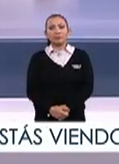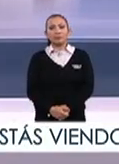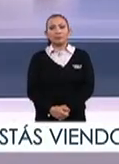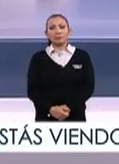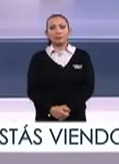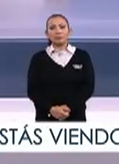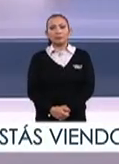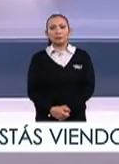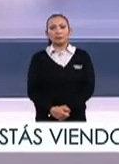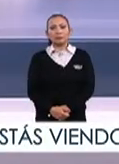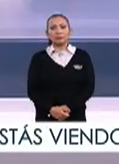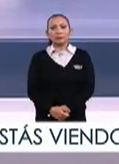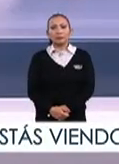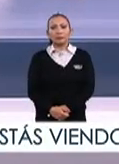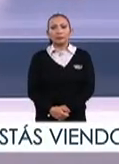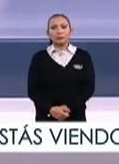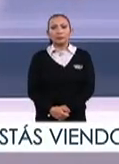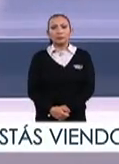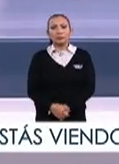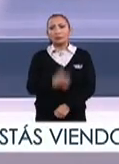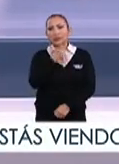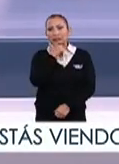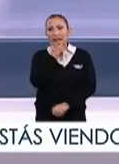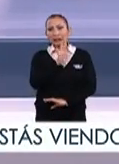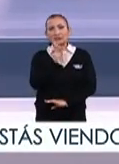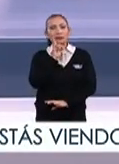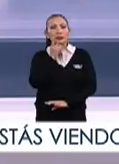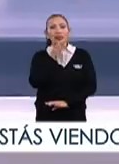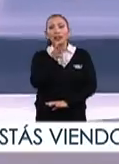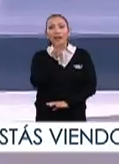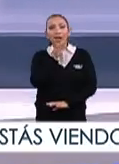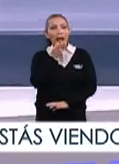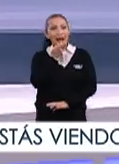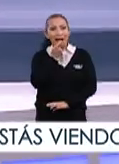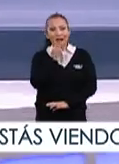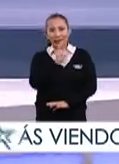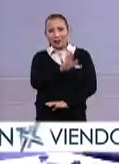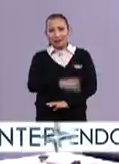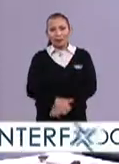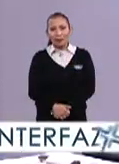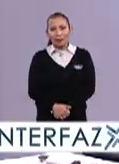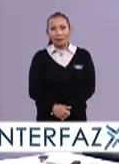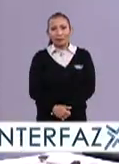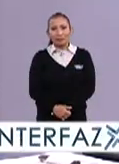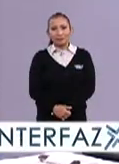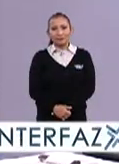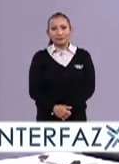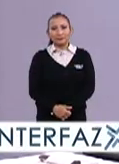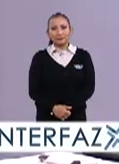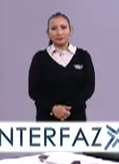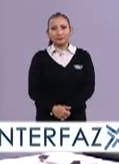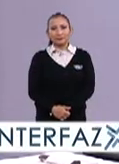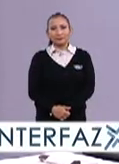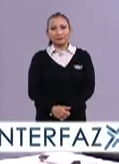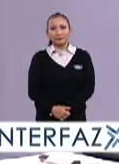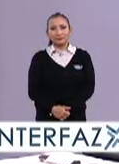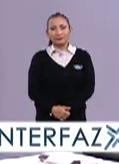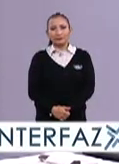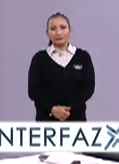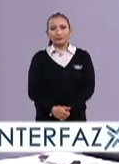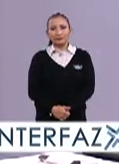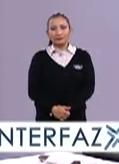We would like to ask you, why did you decide to make this documental about Dia de